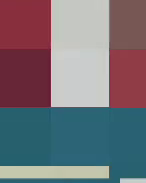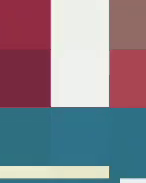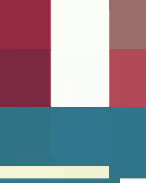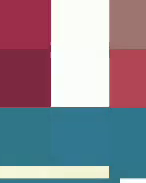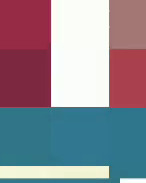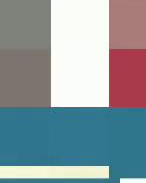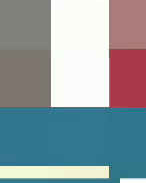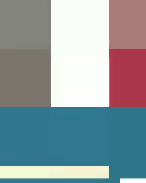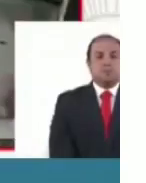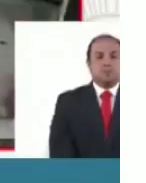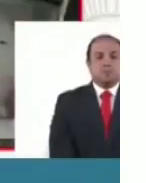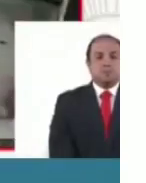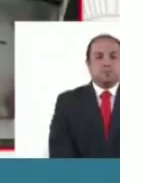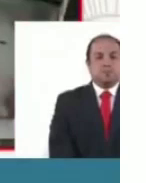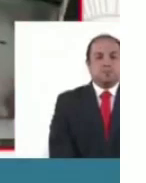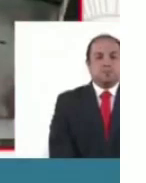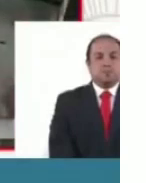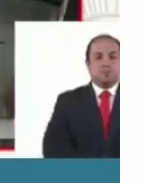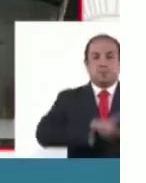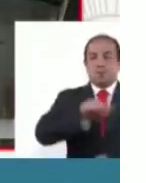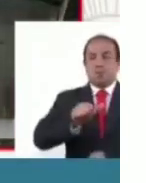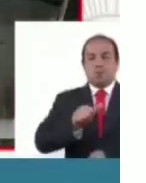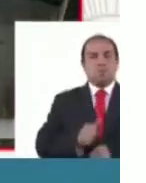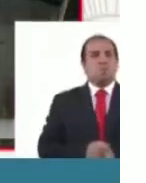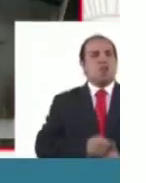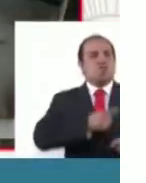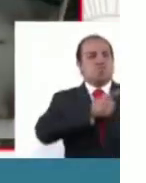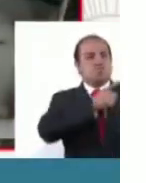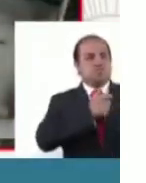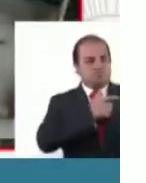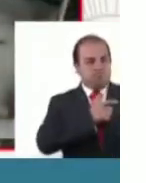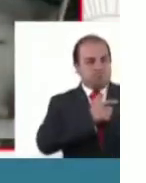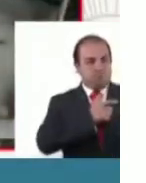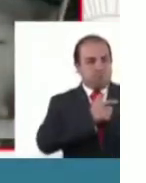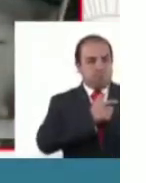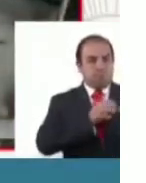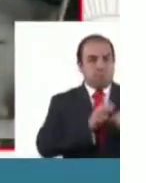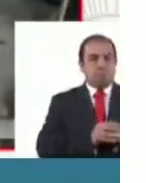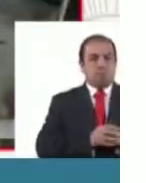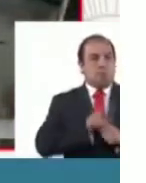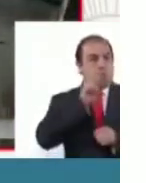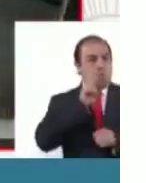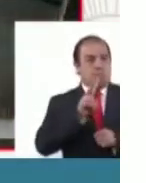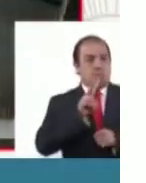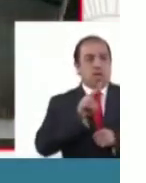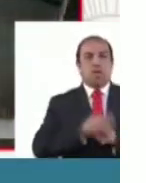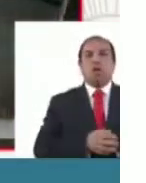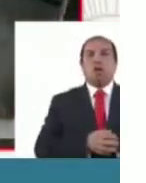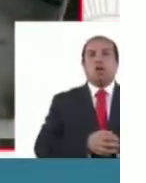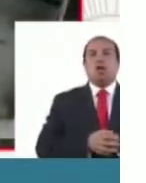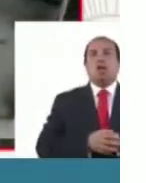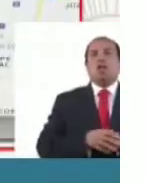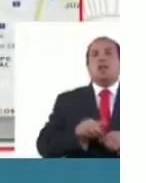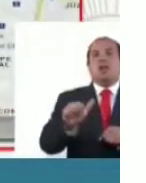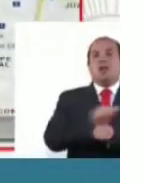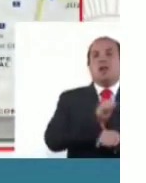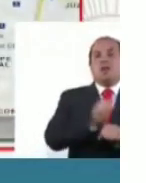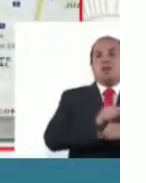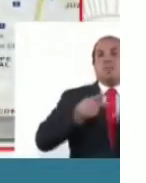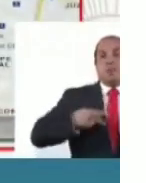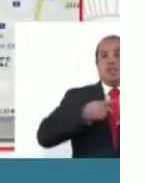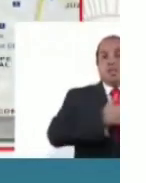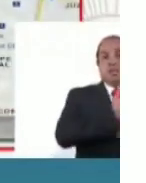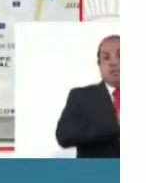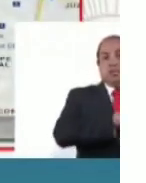tarde-noche. Tras el ataque armado, ahí vemos cómo pasa la camioneta de la víctima. Esa es la motocicleta